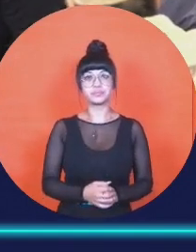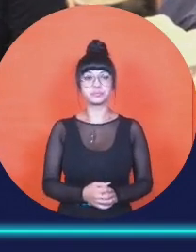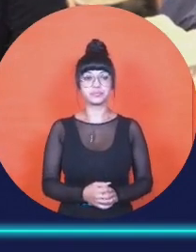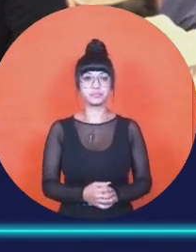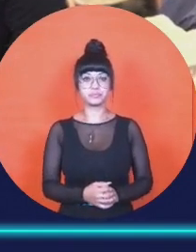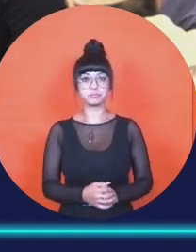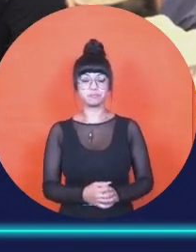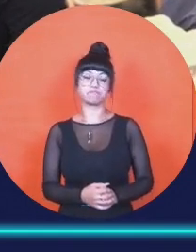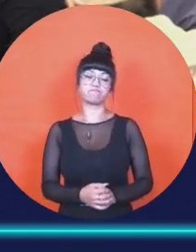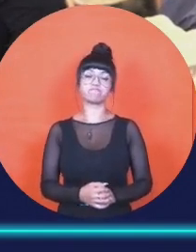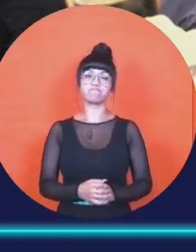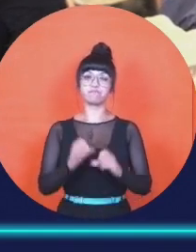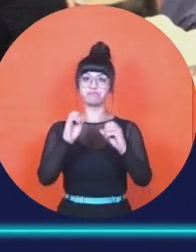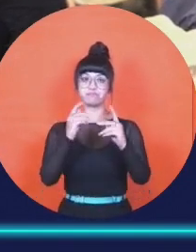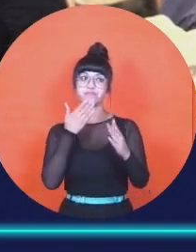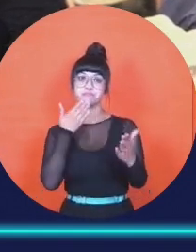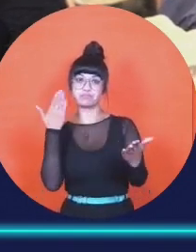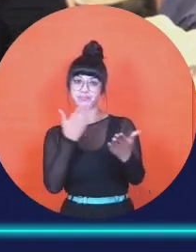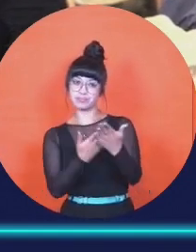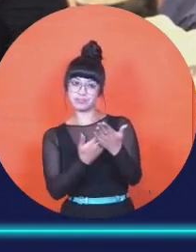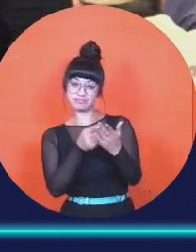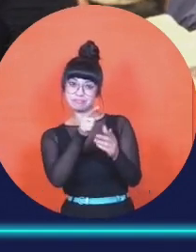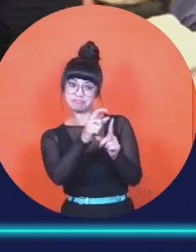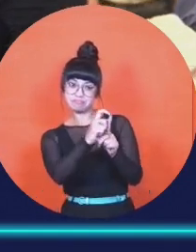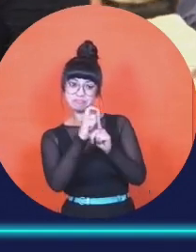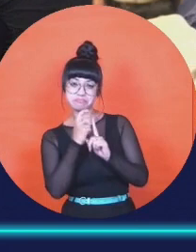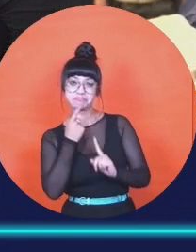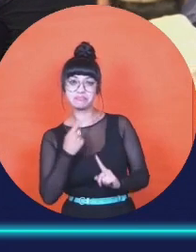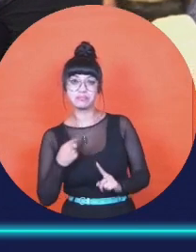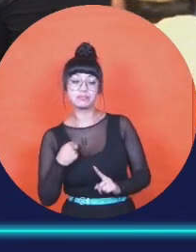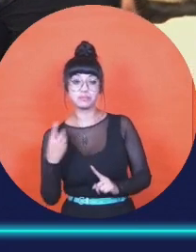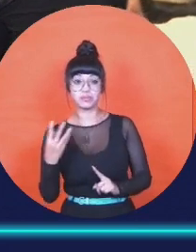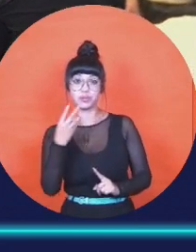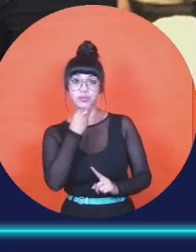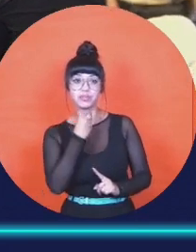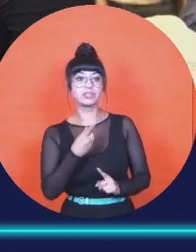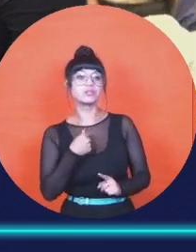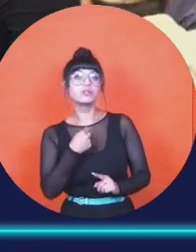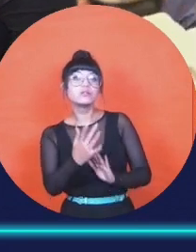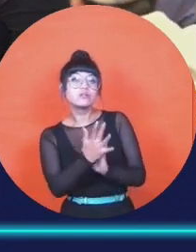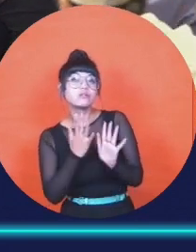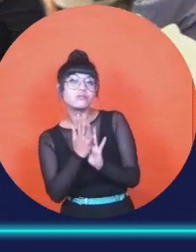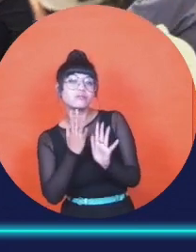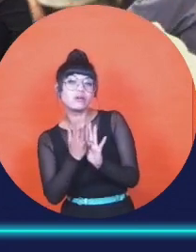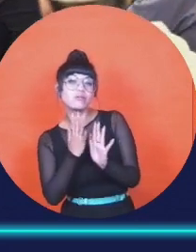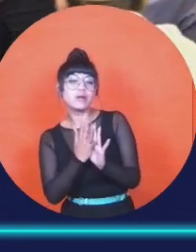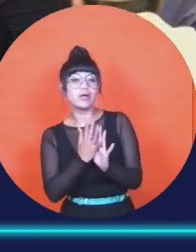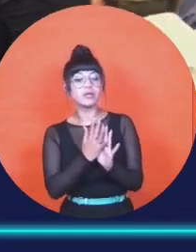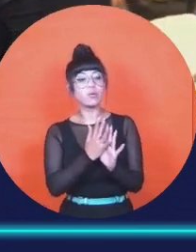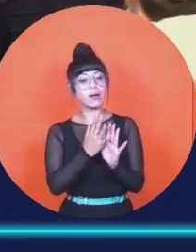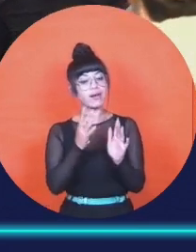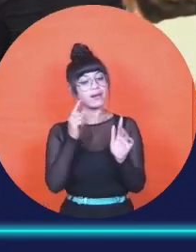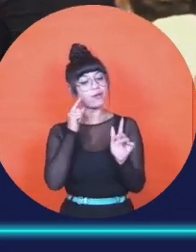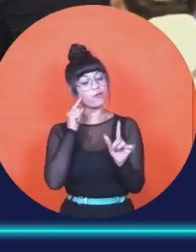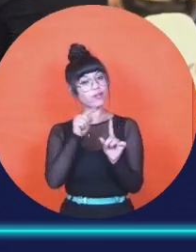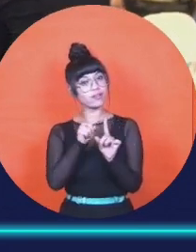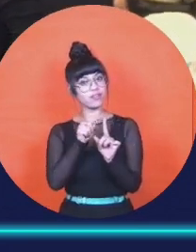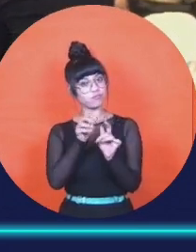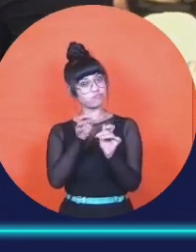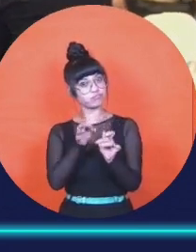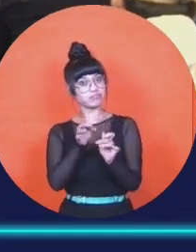Bueno, gracias por lo que nos dijiste, es muy bonito escuchar eso porque de verdad es intencionado que